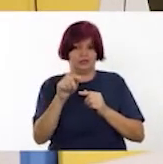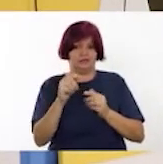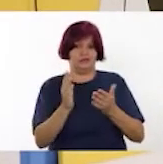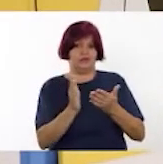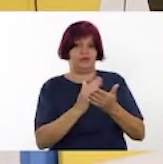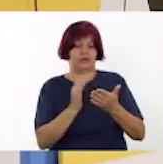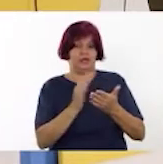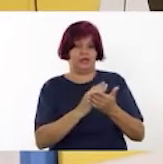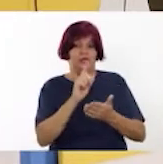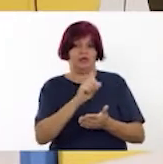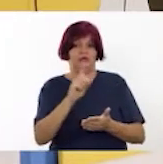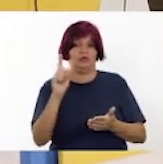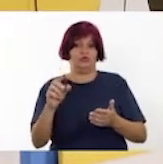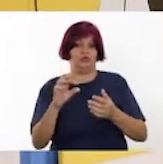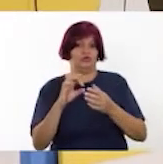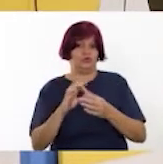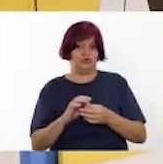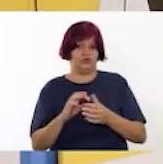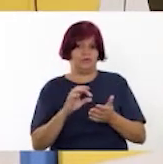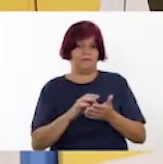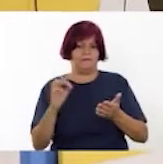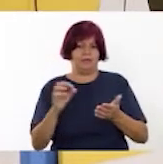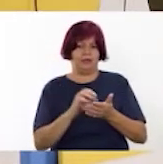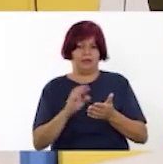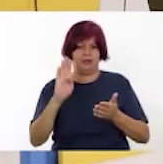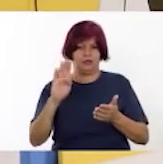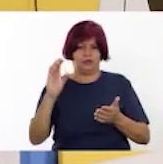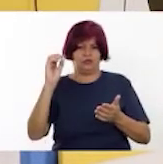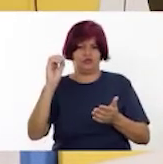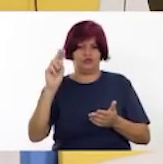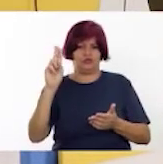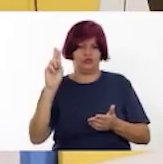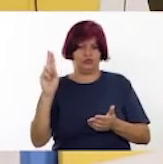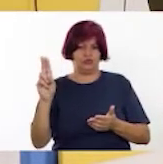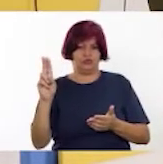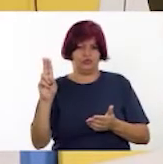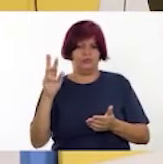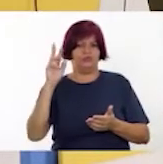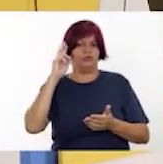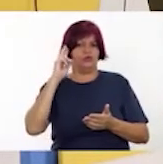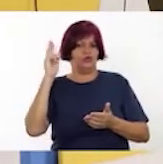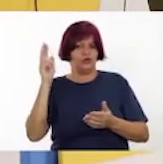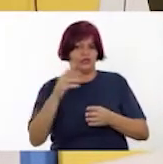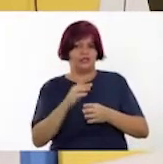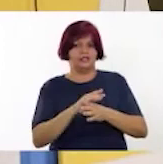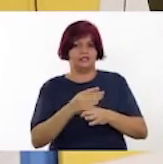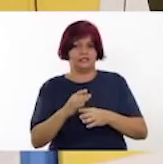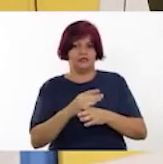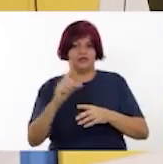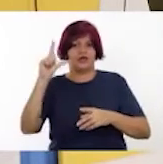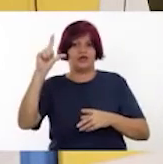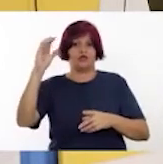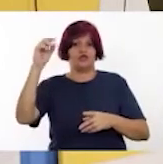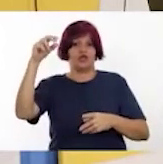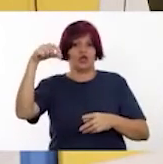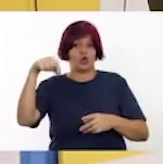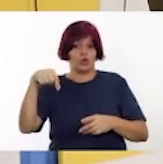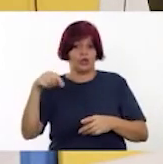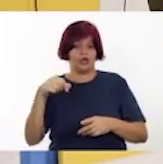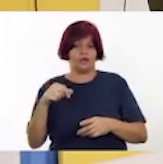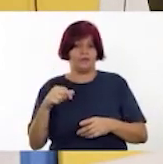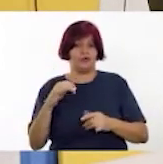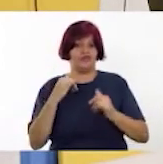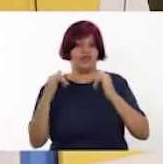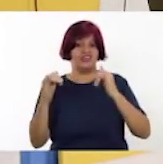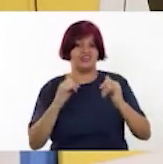de texto de onceno grado, página 402. Debemos recordar la definición de logaritmo e identidad. Ustedes la estuvieron trabajando